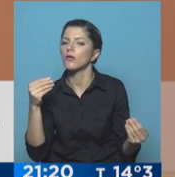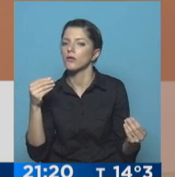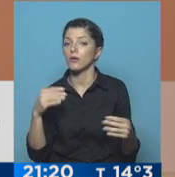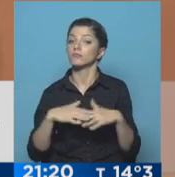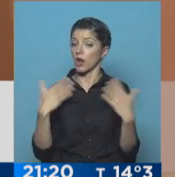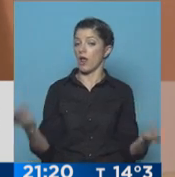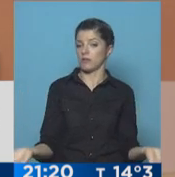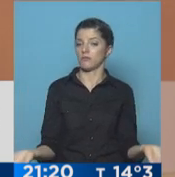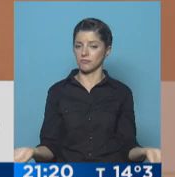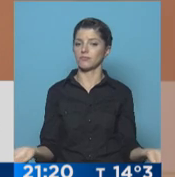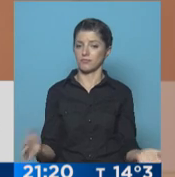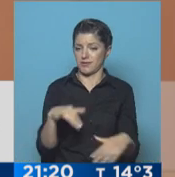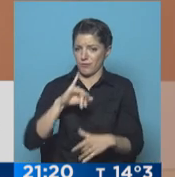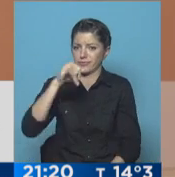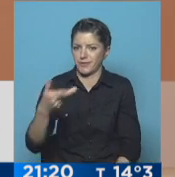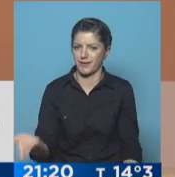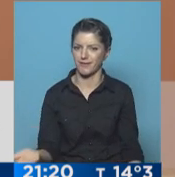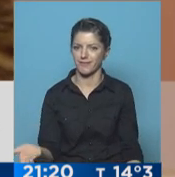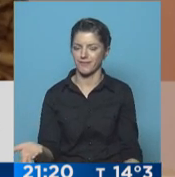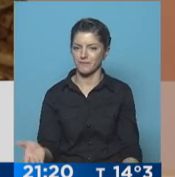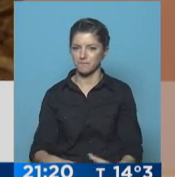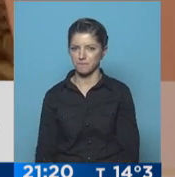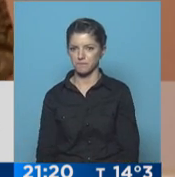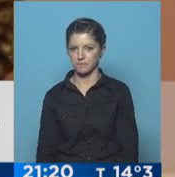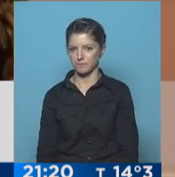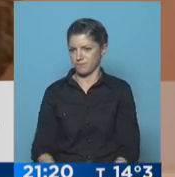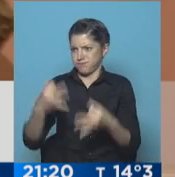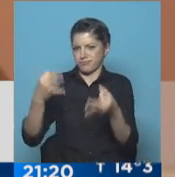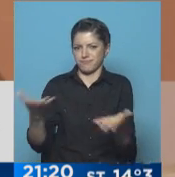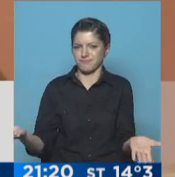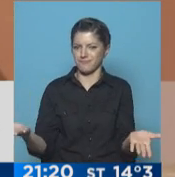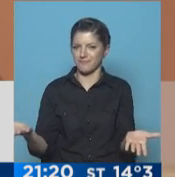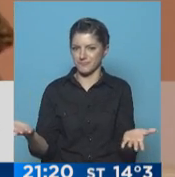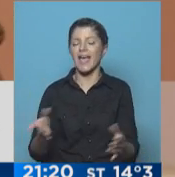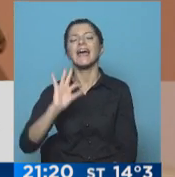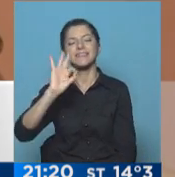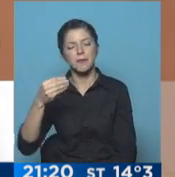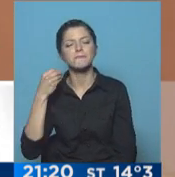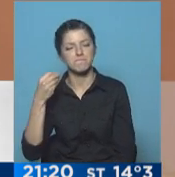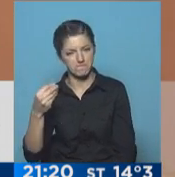Claro que sí, claro que sí. Absolutamente. ¿Y sabés qué?